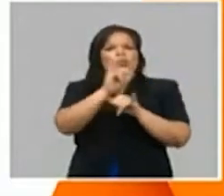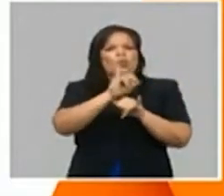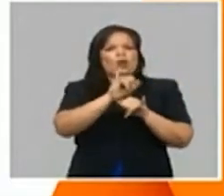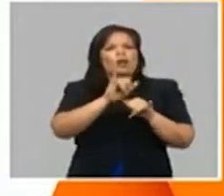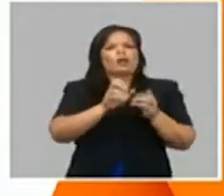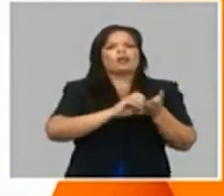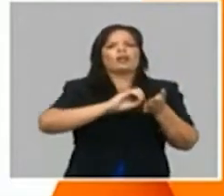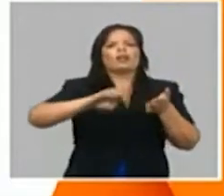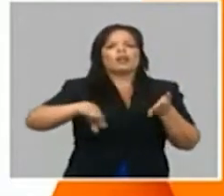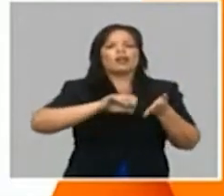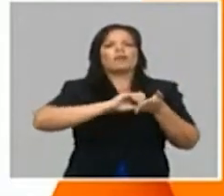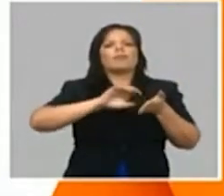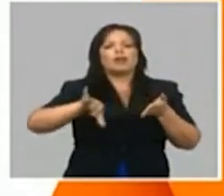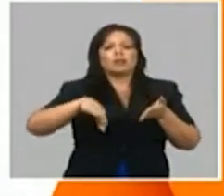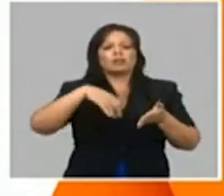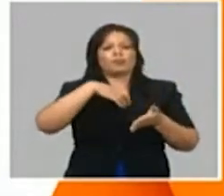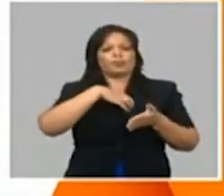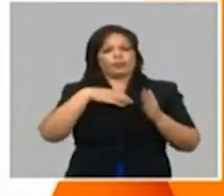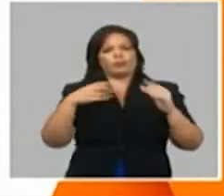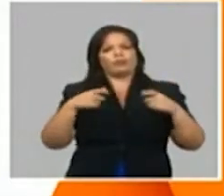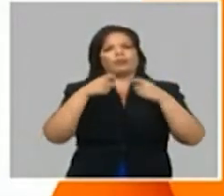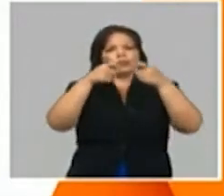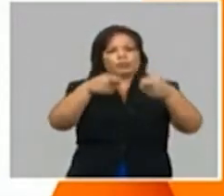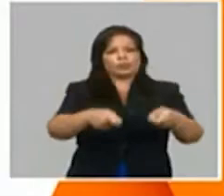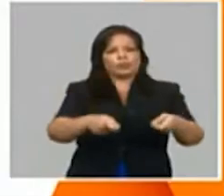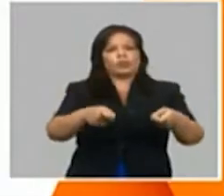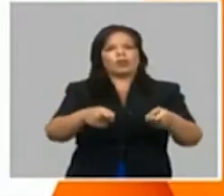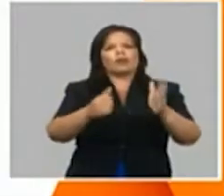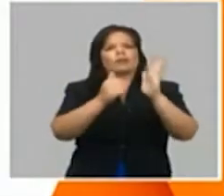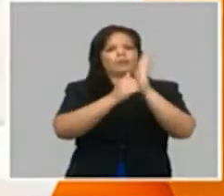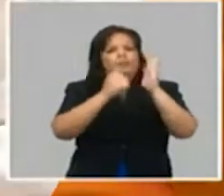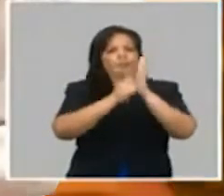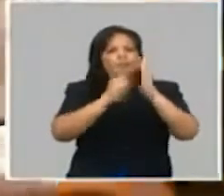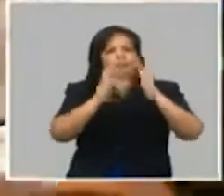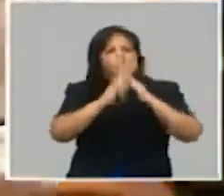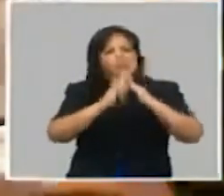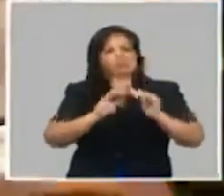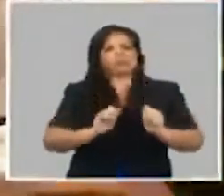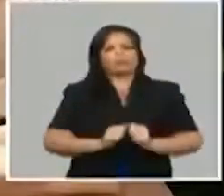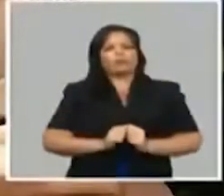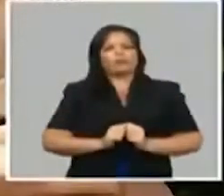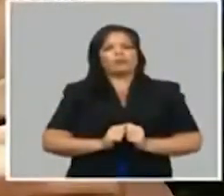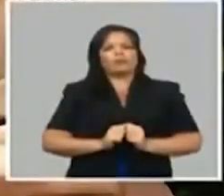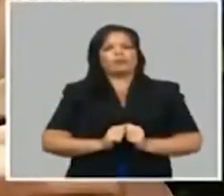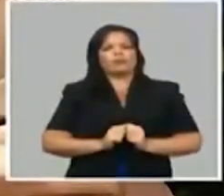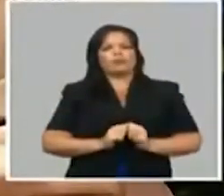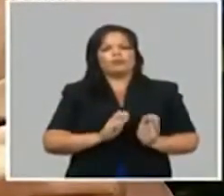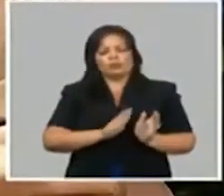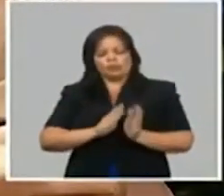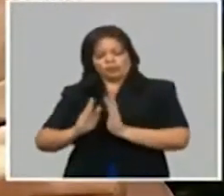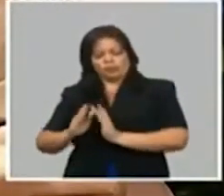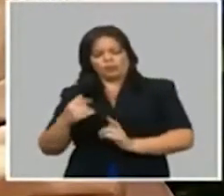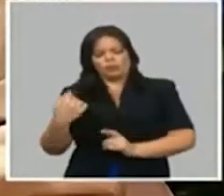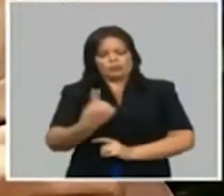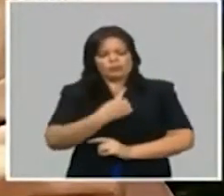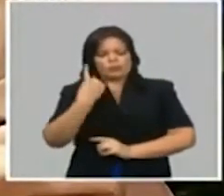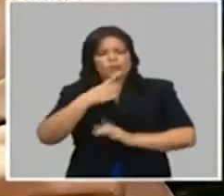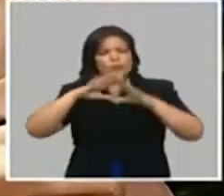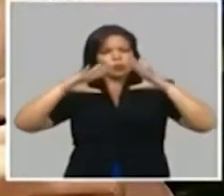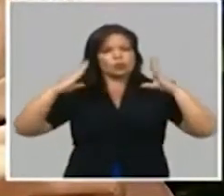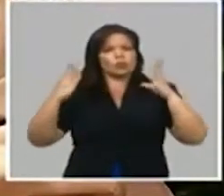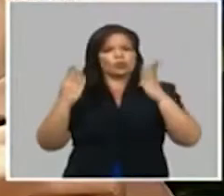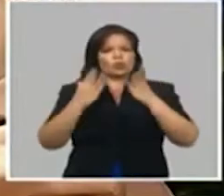hacen a domicilio. Nosotros, Randy, todas las empresas están en esa disposición de